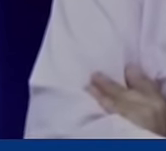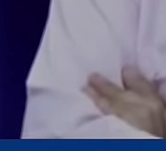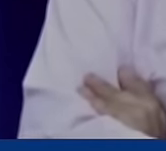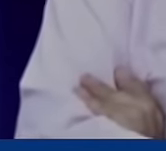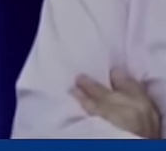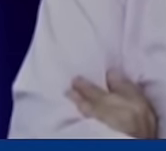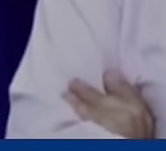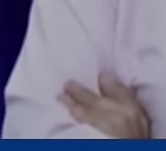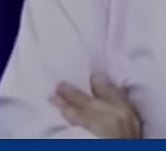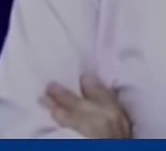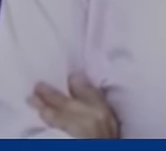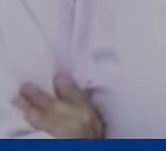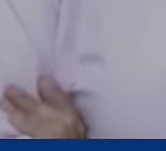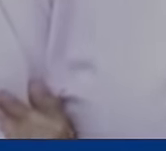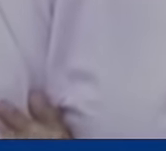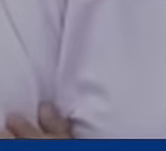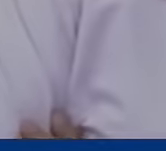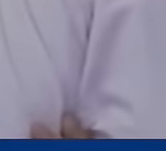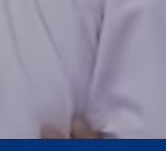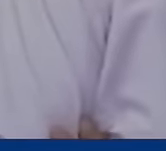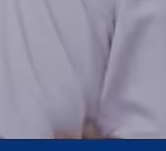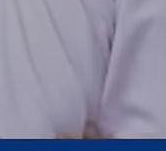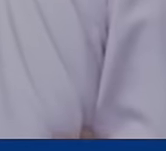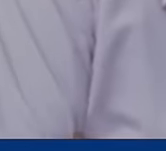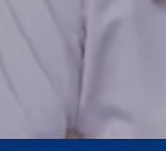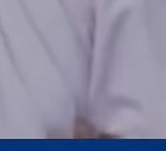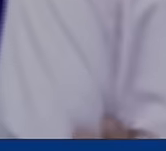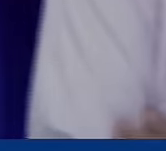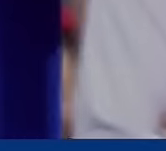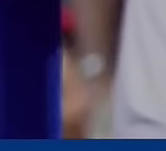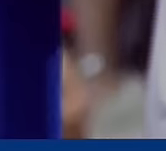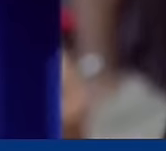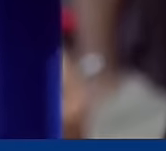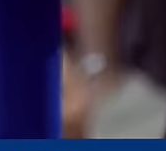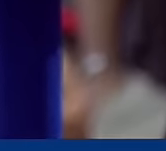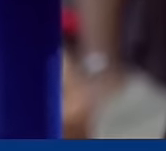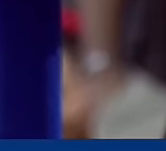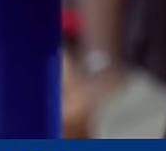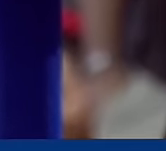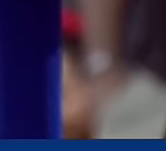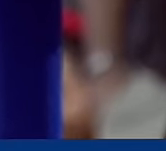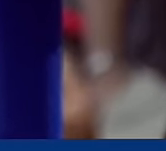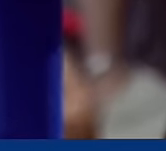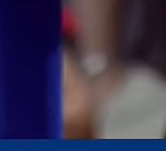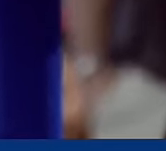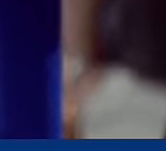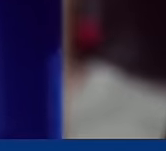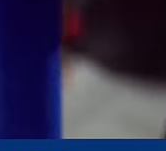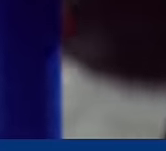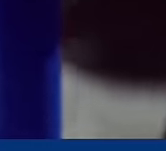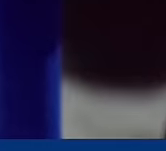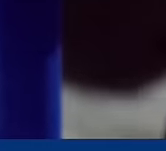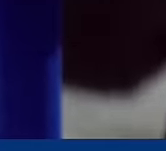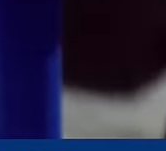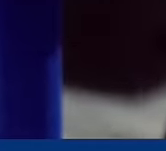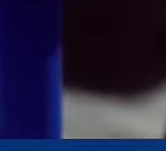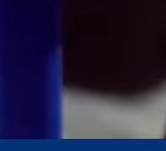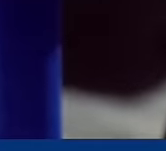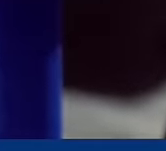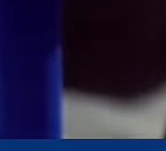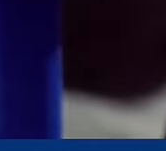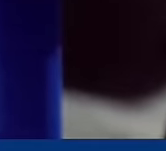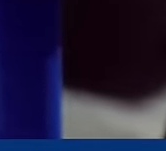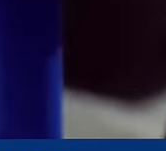Electoral, a pesar de que ellos desconocieron también al Poder Electoral porque no introdujeron allí, no firmaron el acuerdo cuando fueron citados